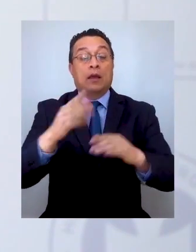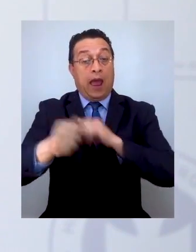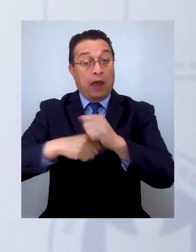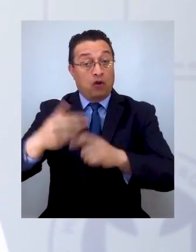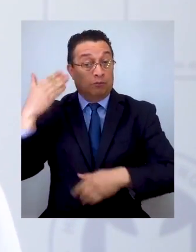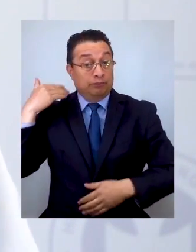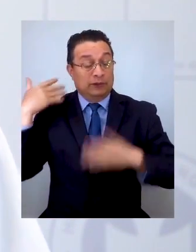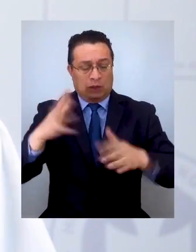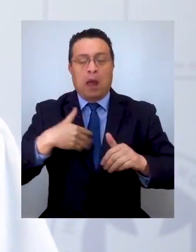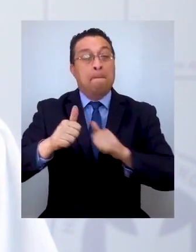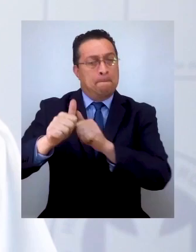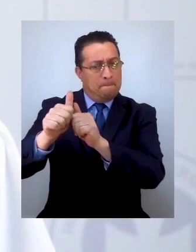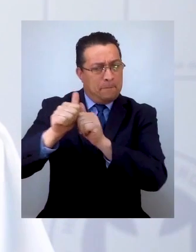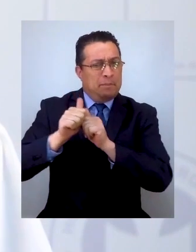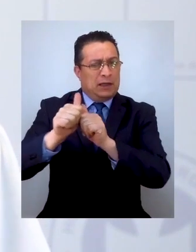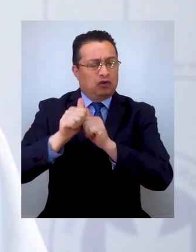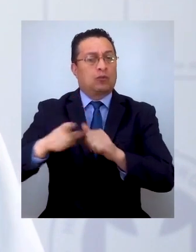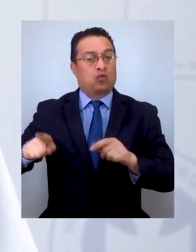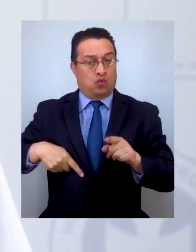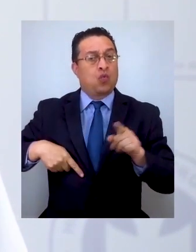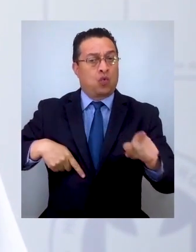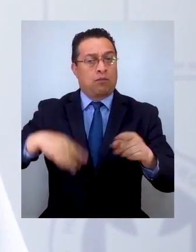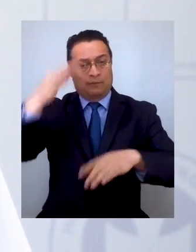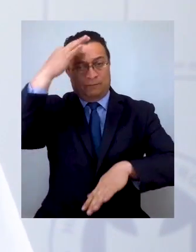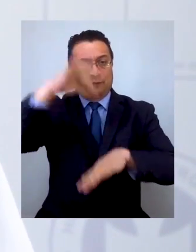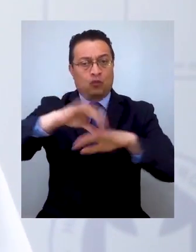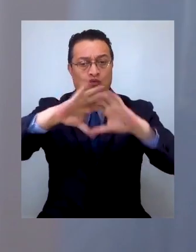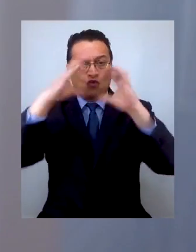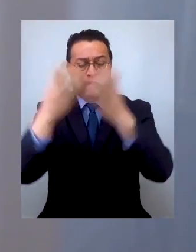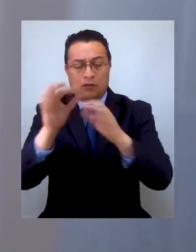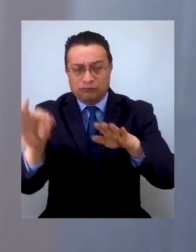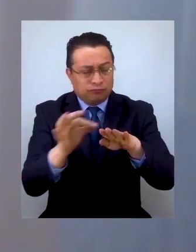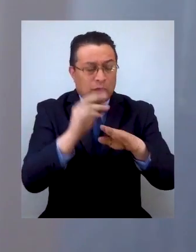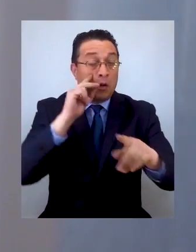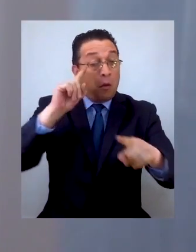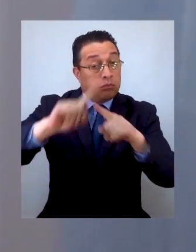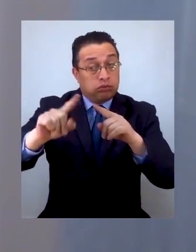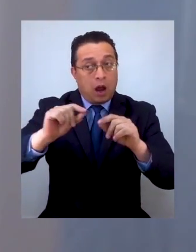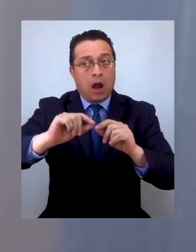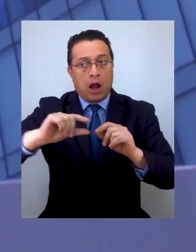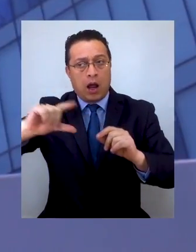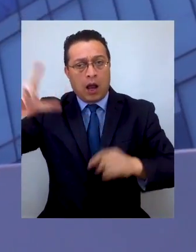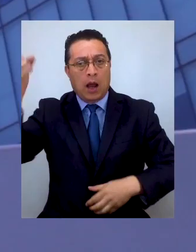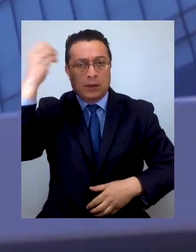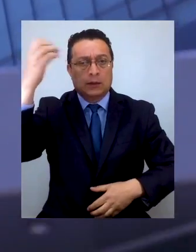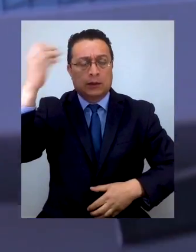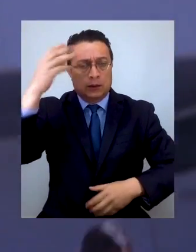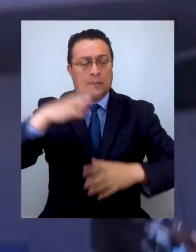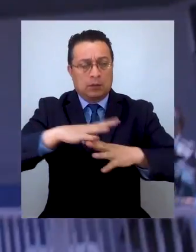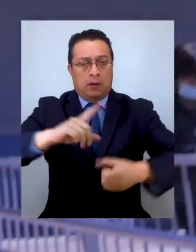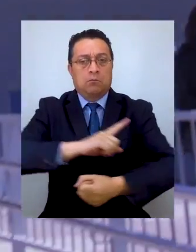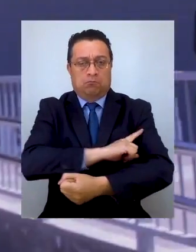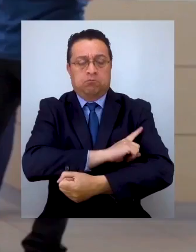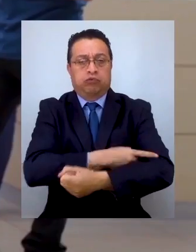tremenda presión que vivimos por una pandemia, producto de un virus desconocido, crecimos, aprendimos, fortalecimos